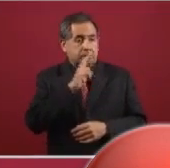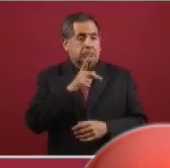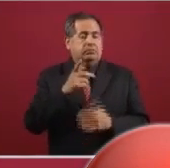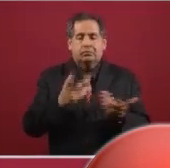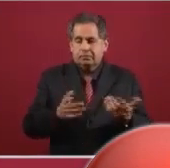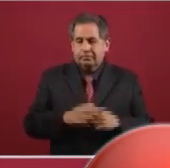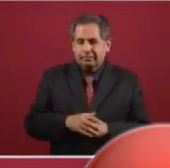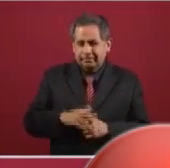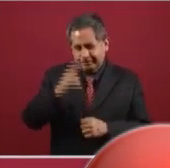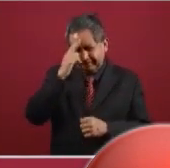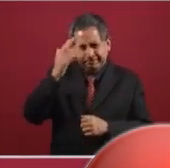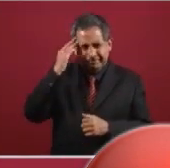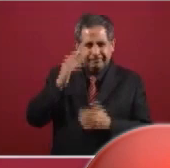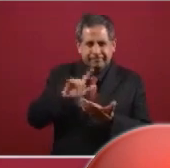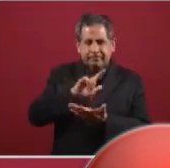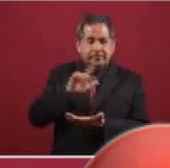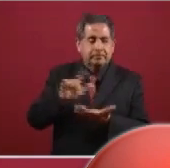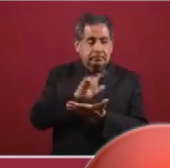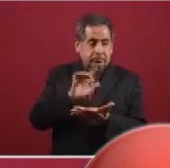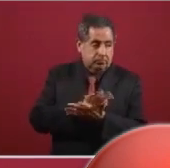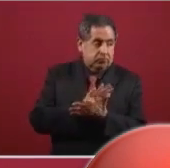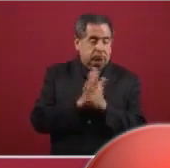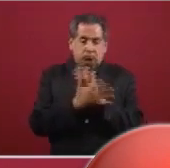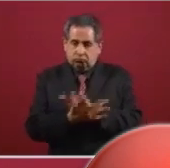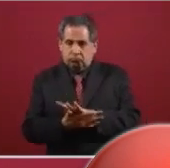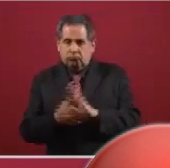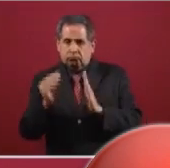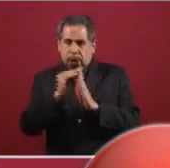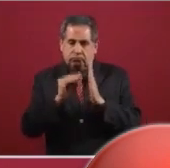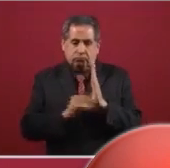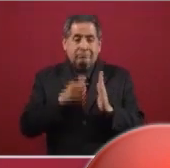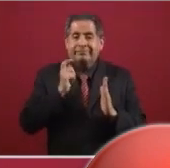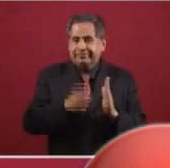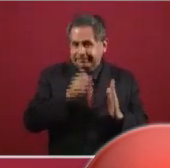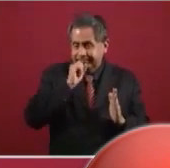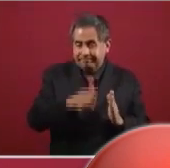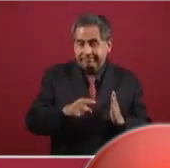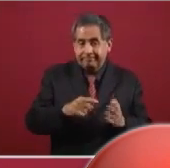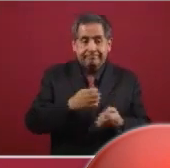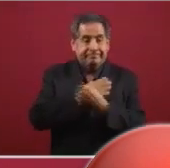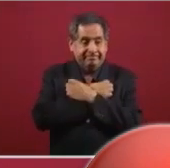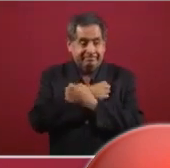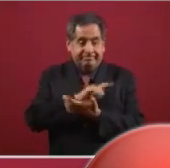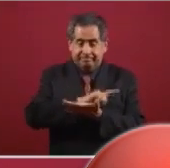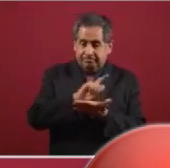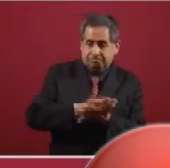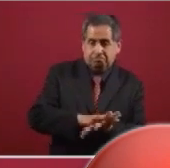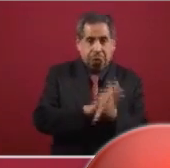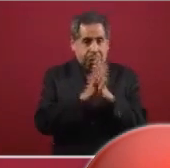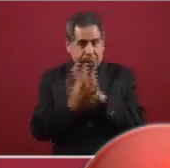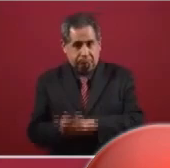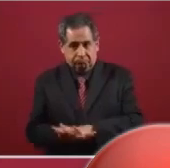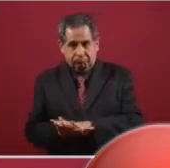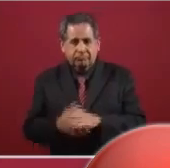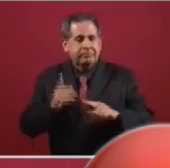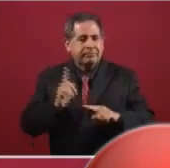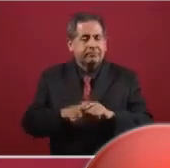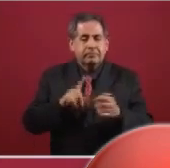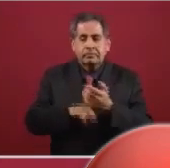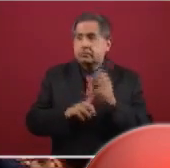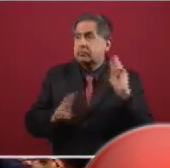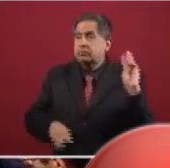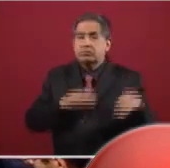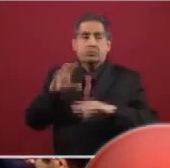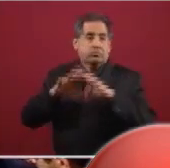reformas estructurales venía lo de la reforma educativa, una receta aplicada a todo